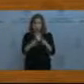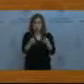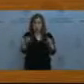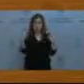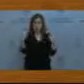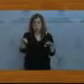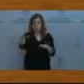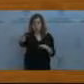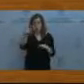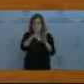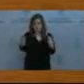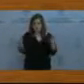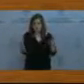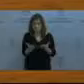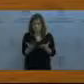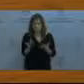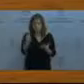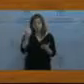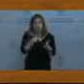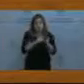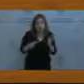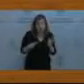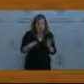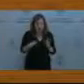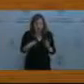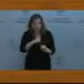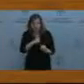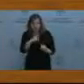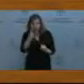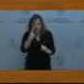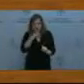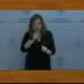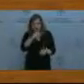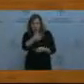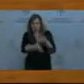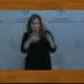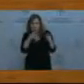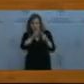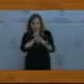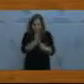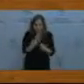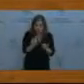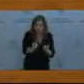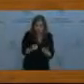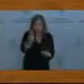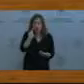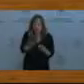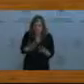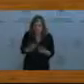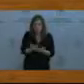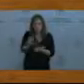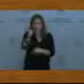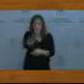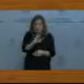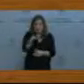Por tanto, ante esta tecnología inmadura, a la espera de ver las investigaciones, los estudios científicos, de ver también el resultado y